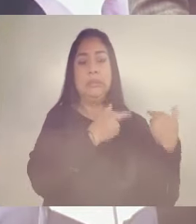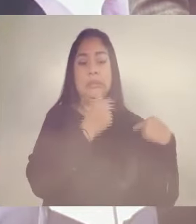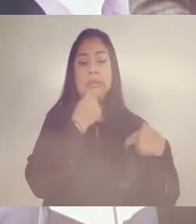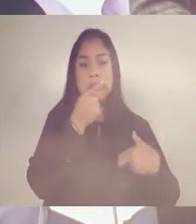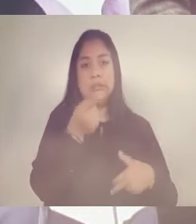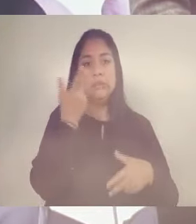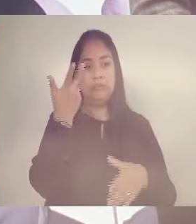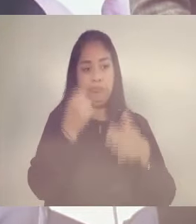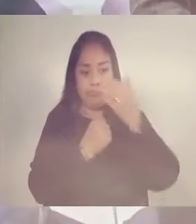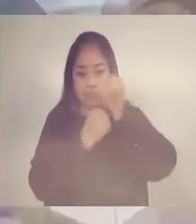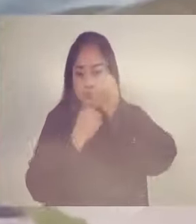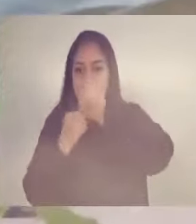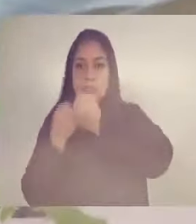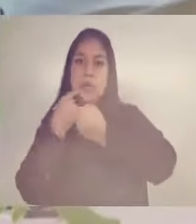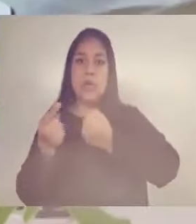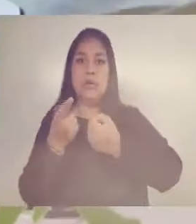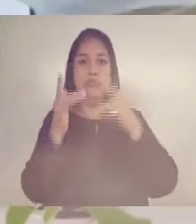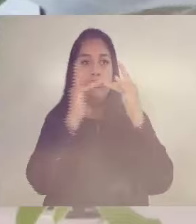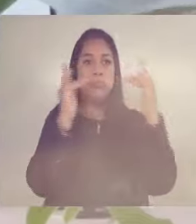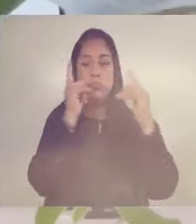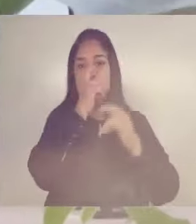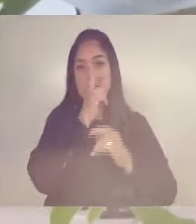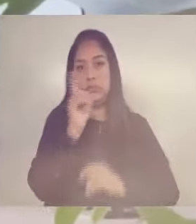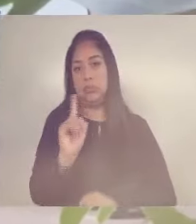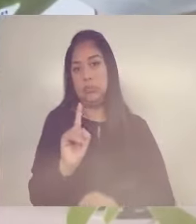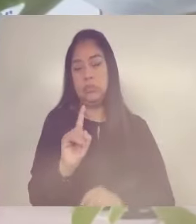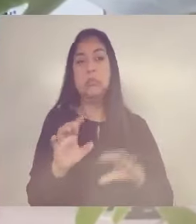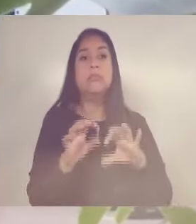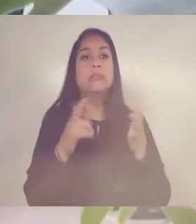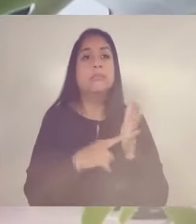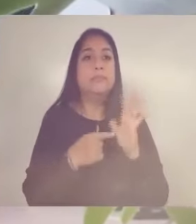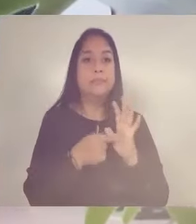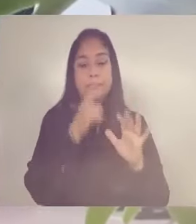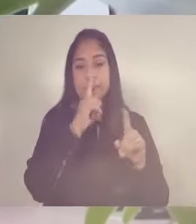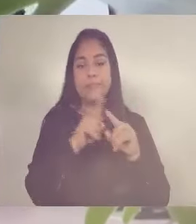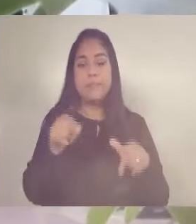cálculo estructural del puente. Todo esto significa entonces que